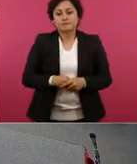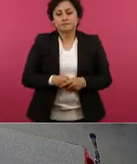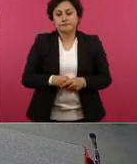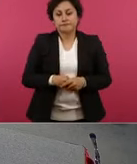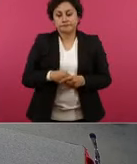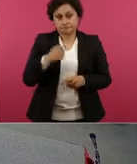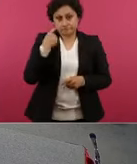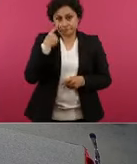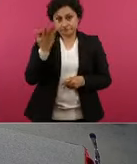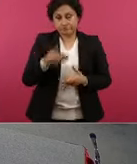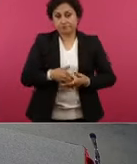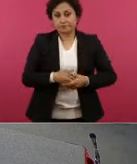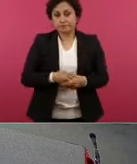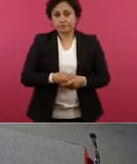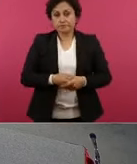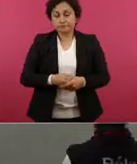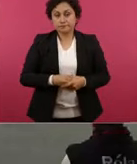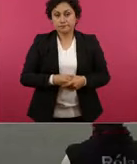Mire.